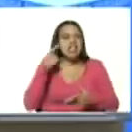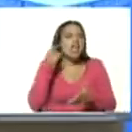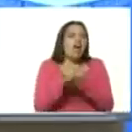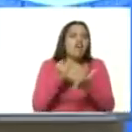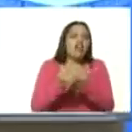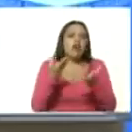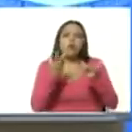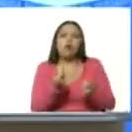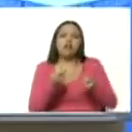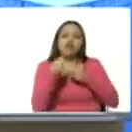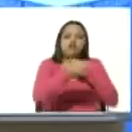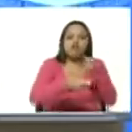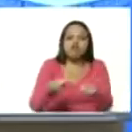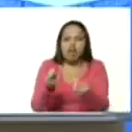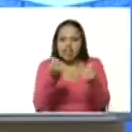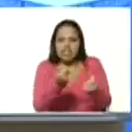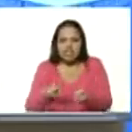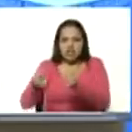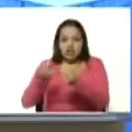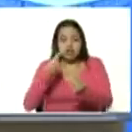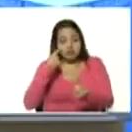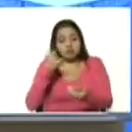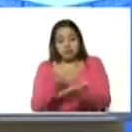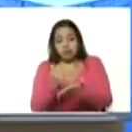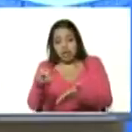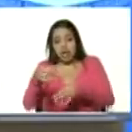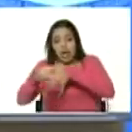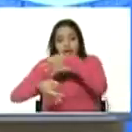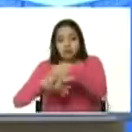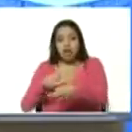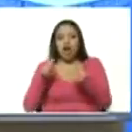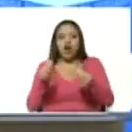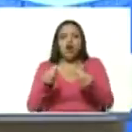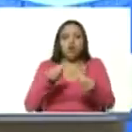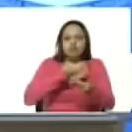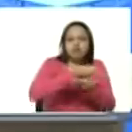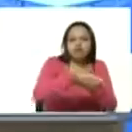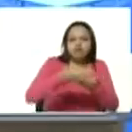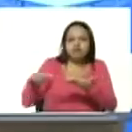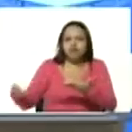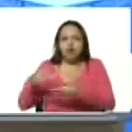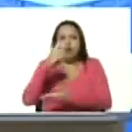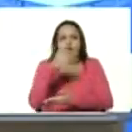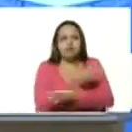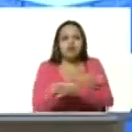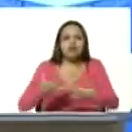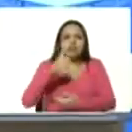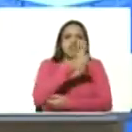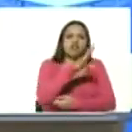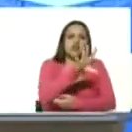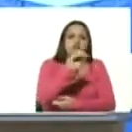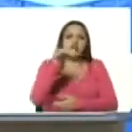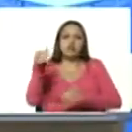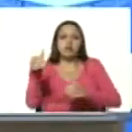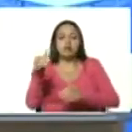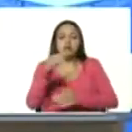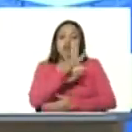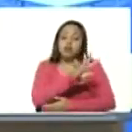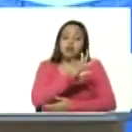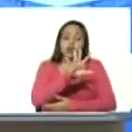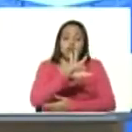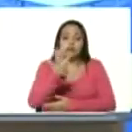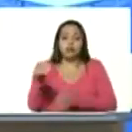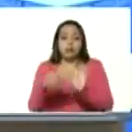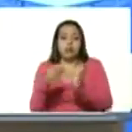Fíjense cómo Vergara menciona aquí cómo hicieron ellos para distribuir 1.154.000 dólares entre esas llamadas juntas directivas ad hoc.